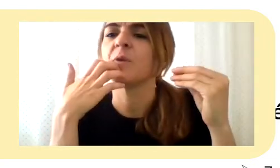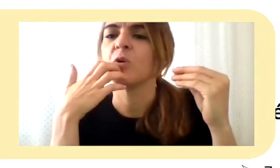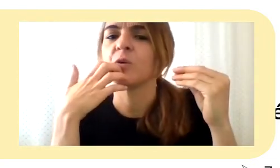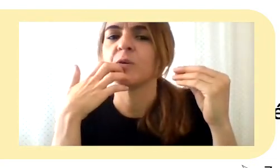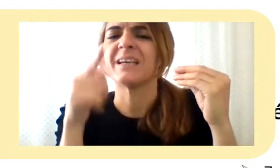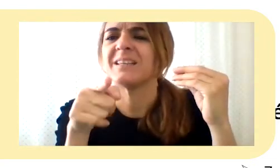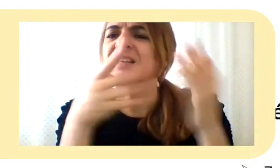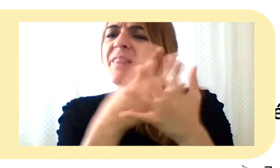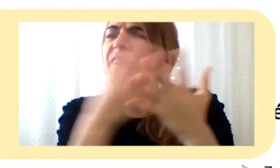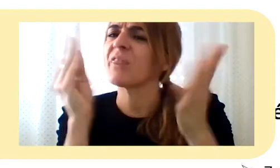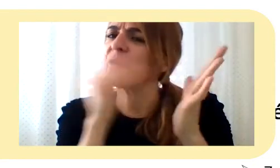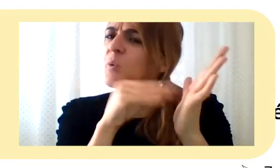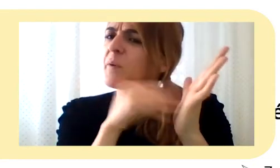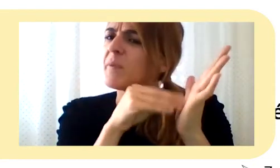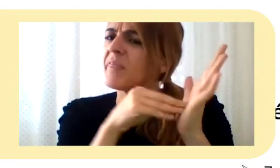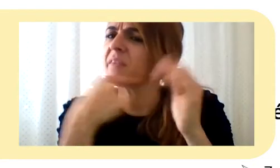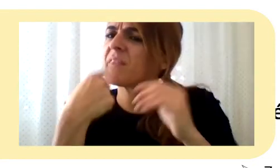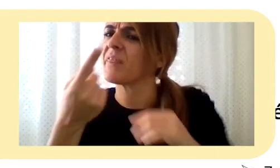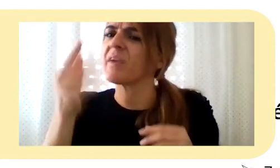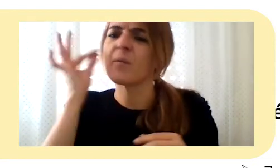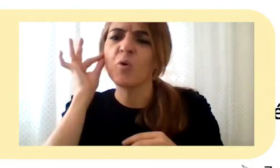19 veces que se mencionaba mujeres,